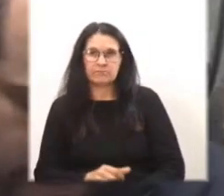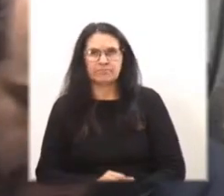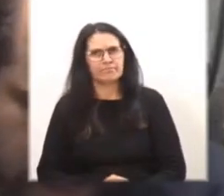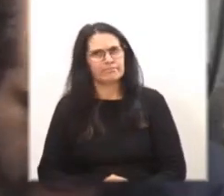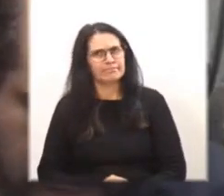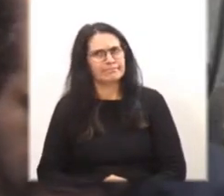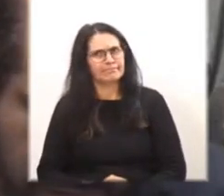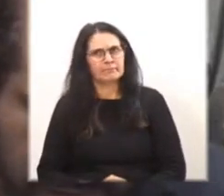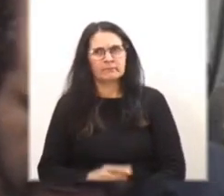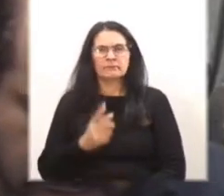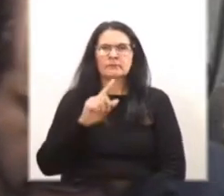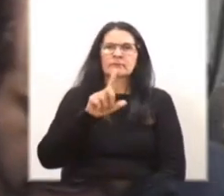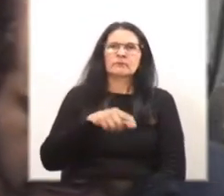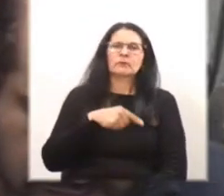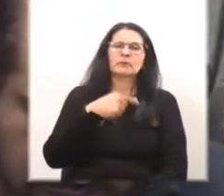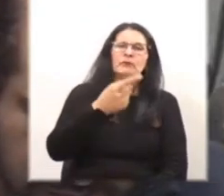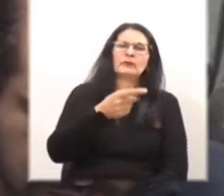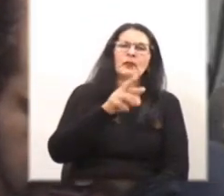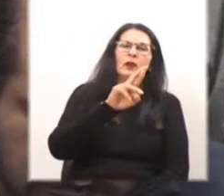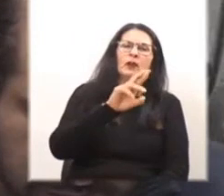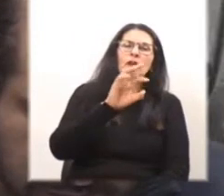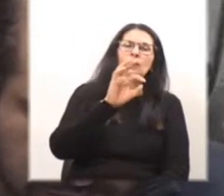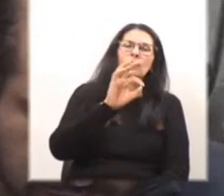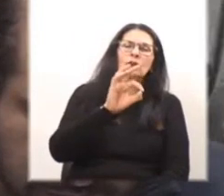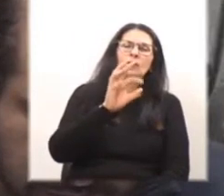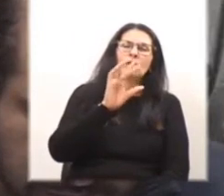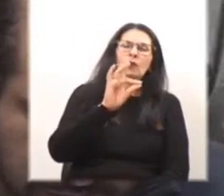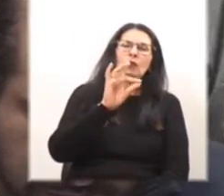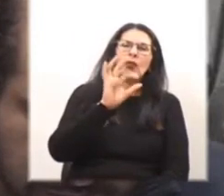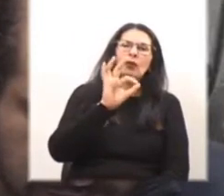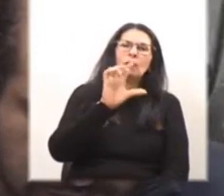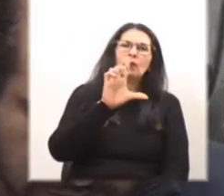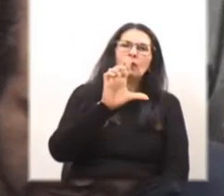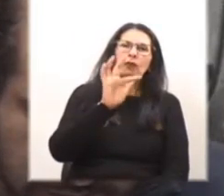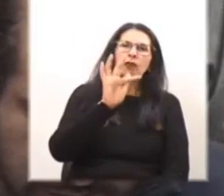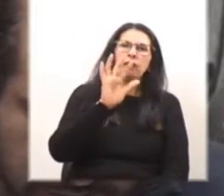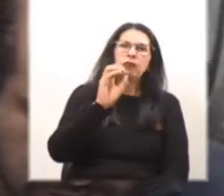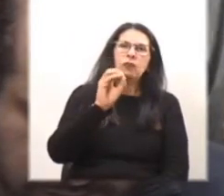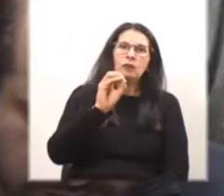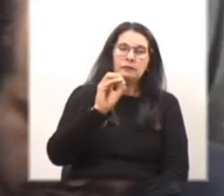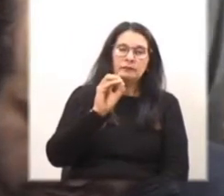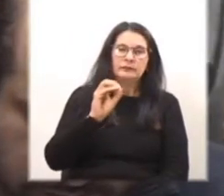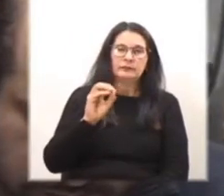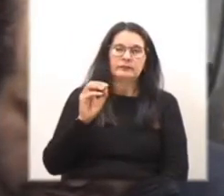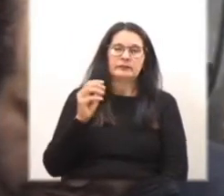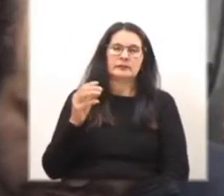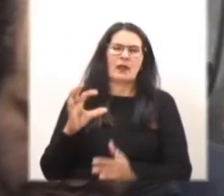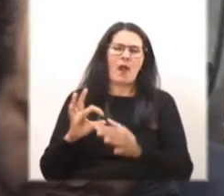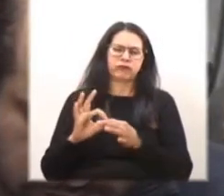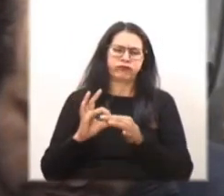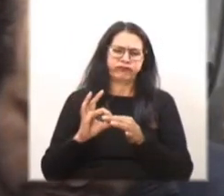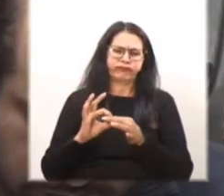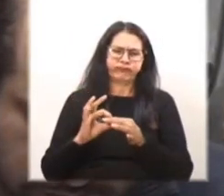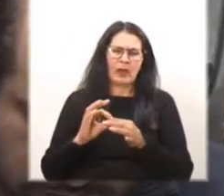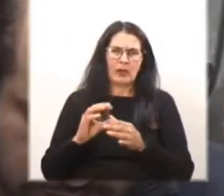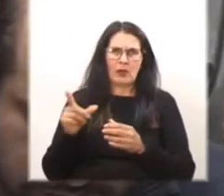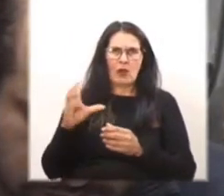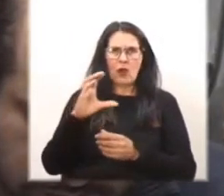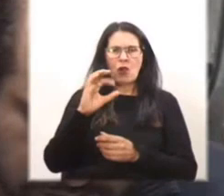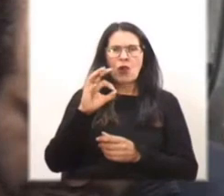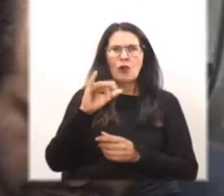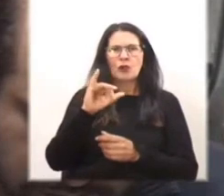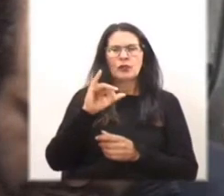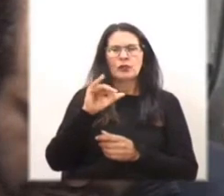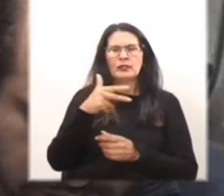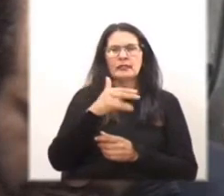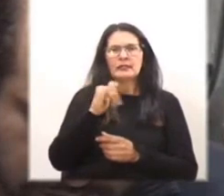Después tenemos a Rodolfo Berneda, un histórico dirigente mano derecha de Coutinho. Tenemos a Carolina